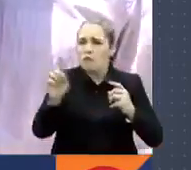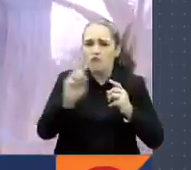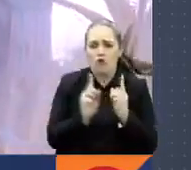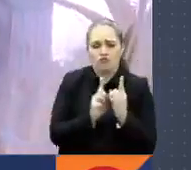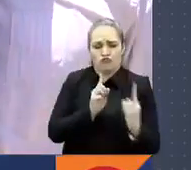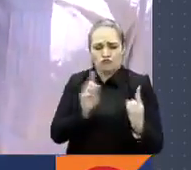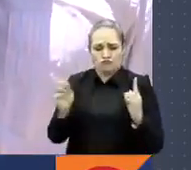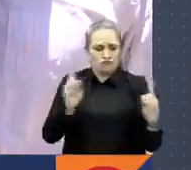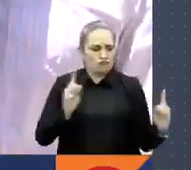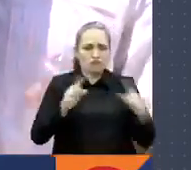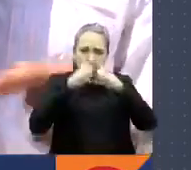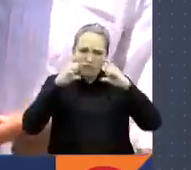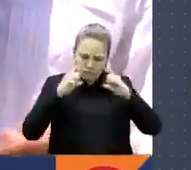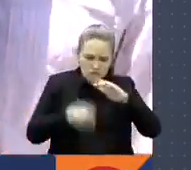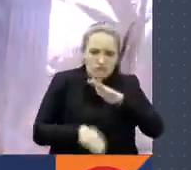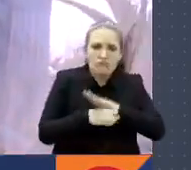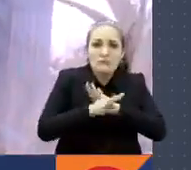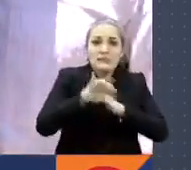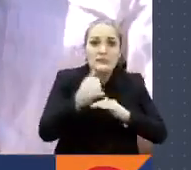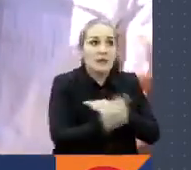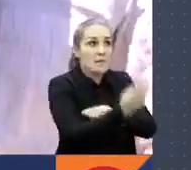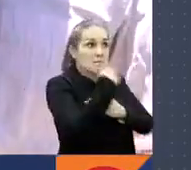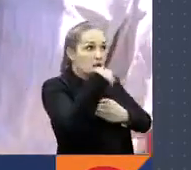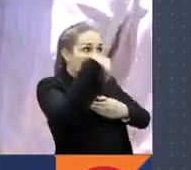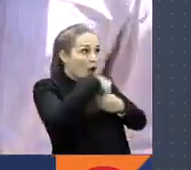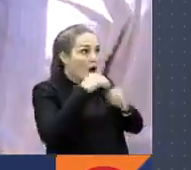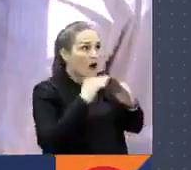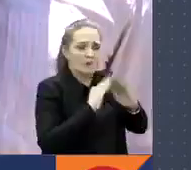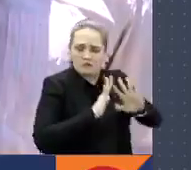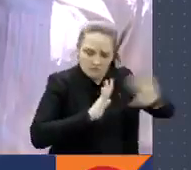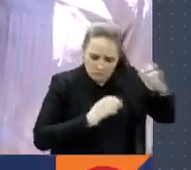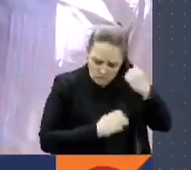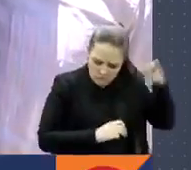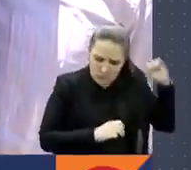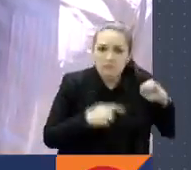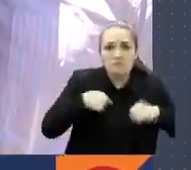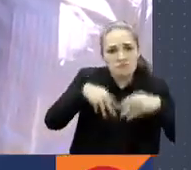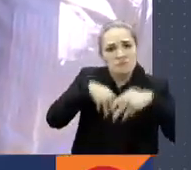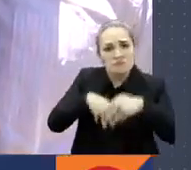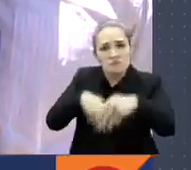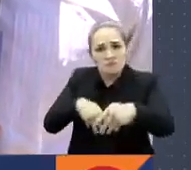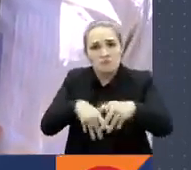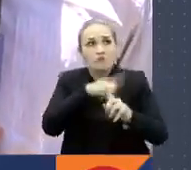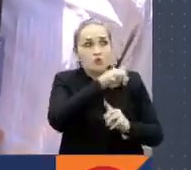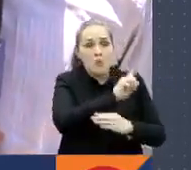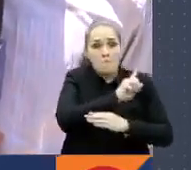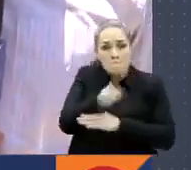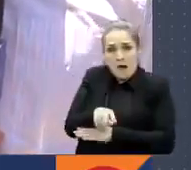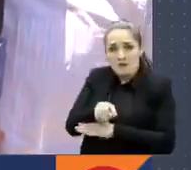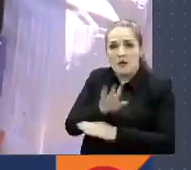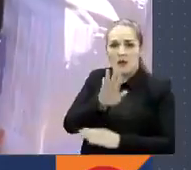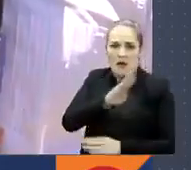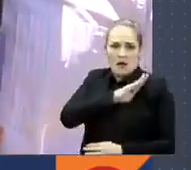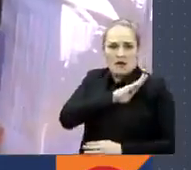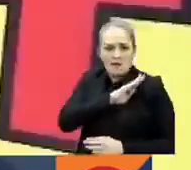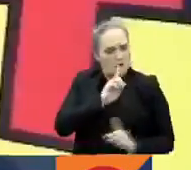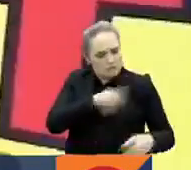pese a que existe un toque de queda y unas medidas de bioseguridad decretadas por la alcaldía.